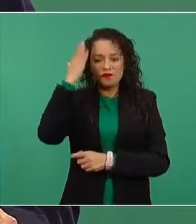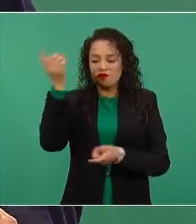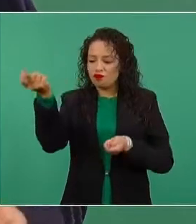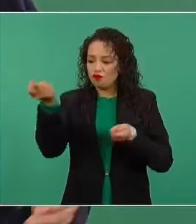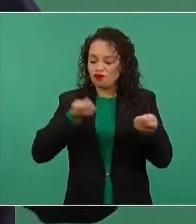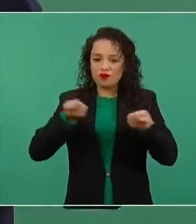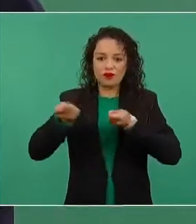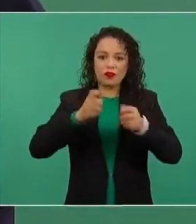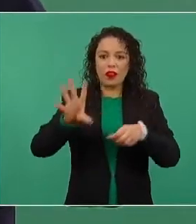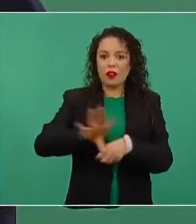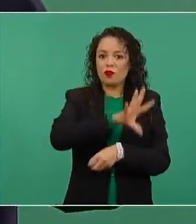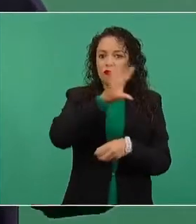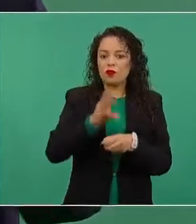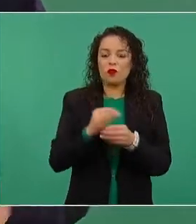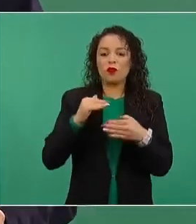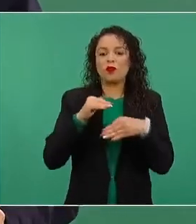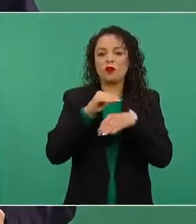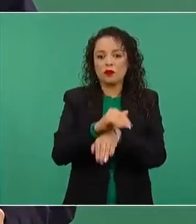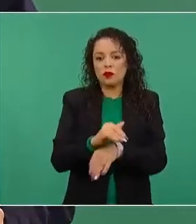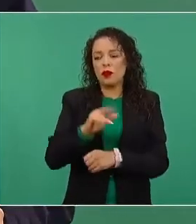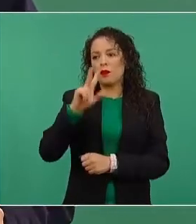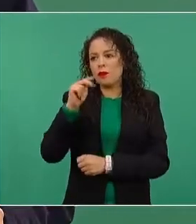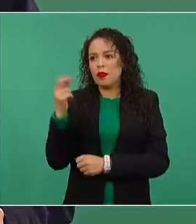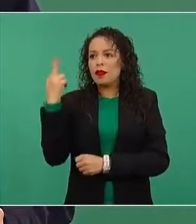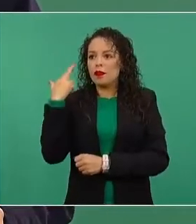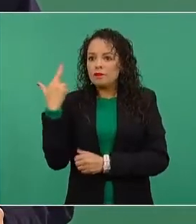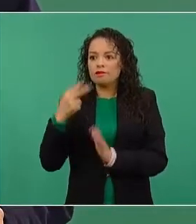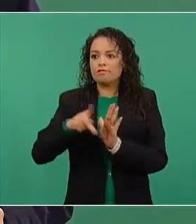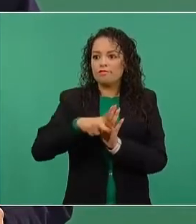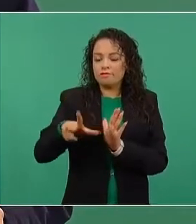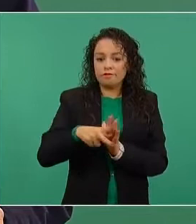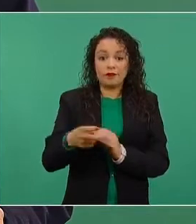pues no se informó al pueblo.